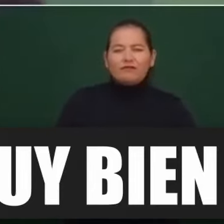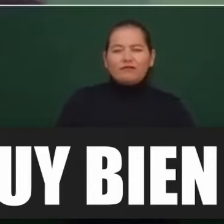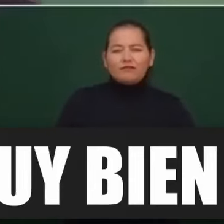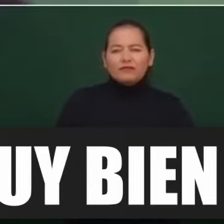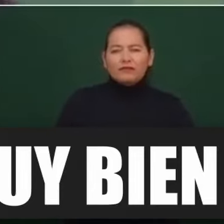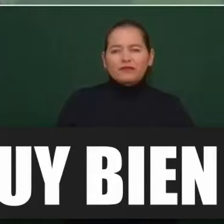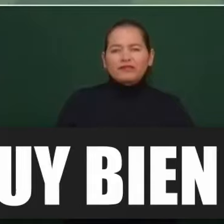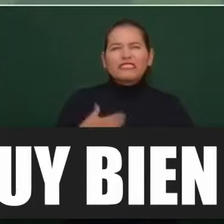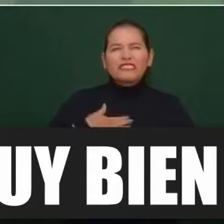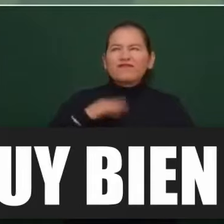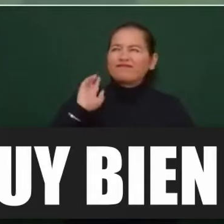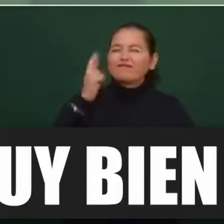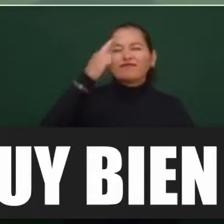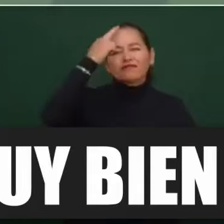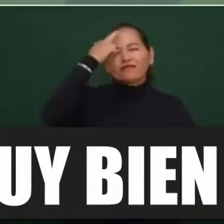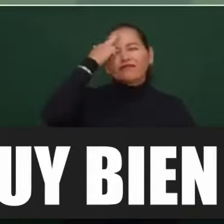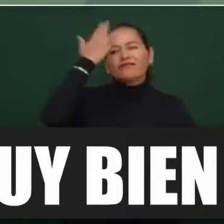Me acuerdo que